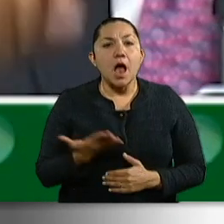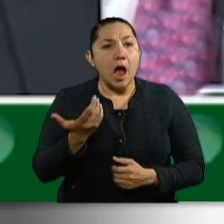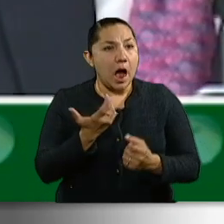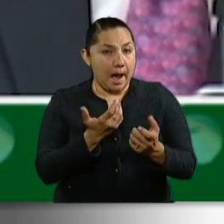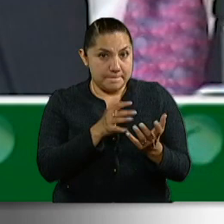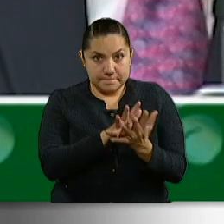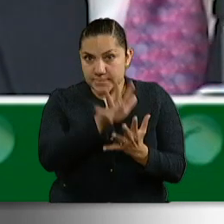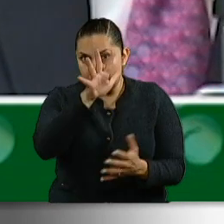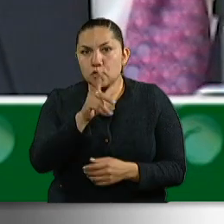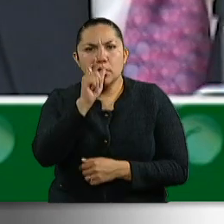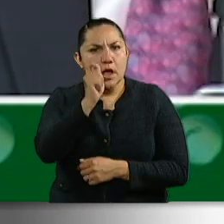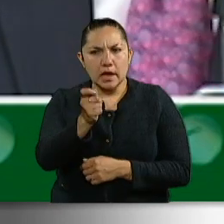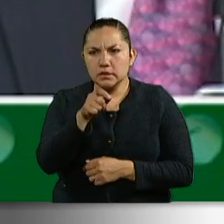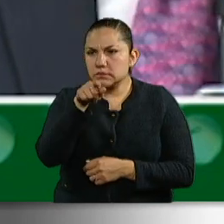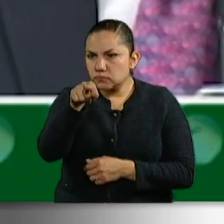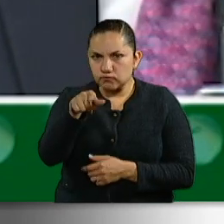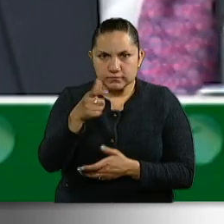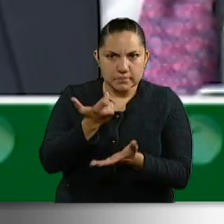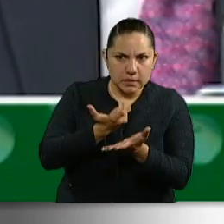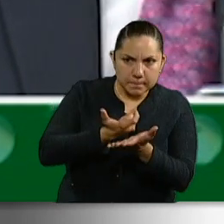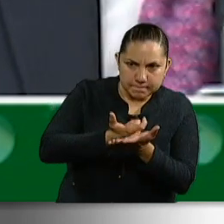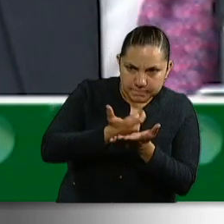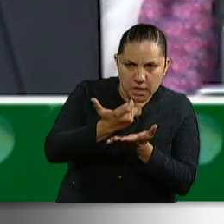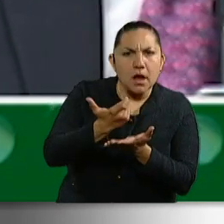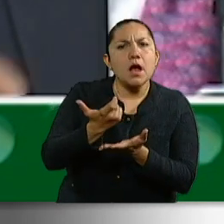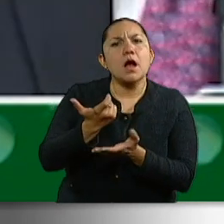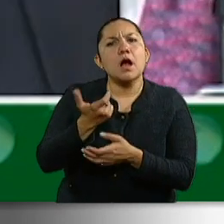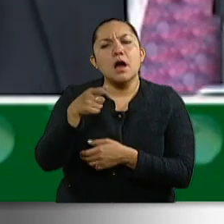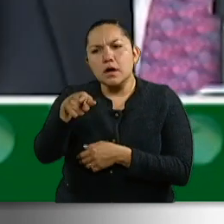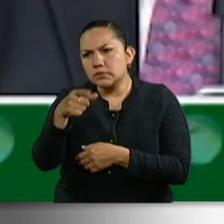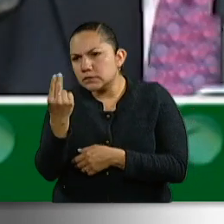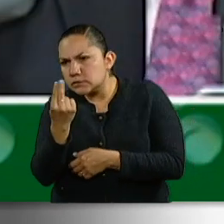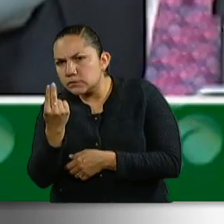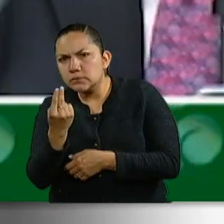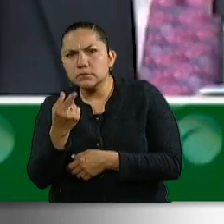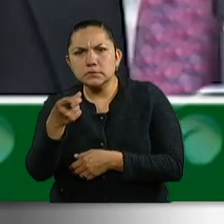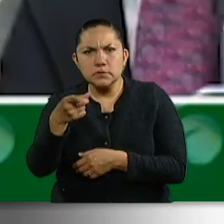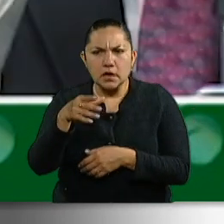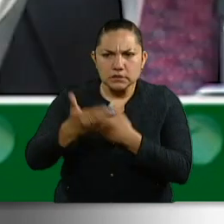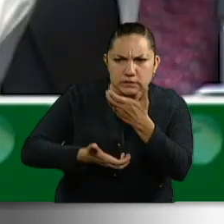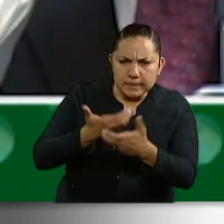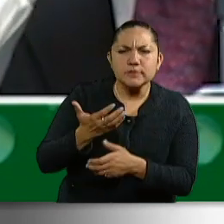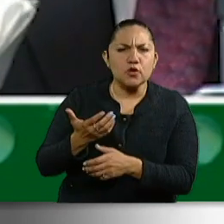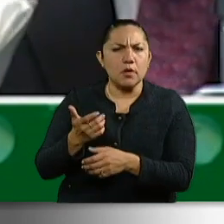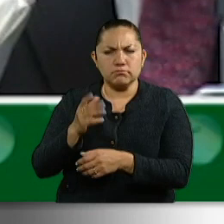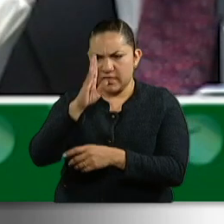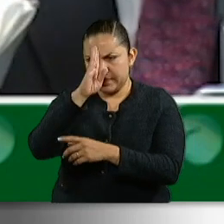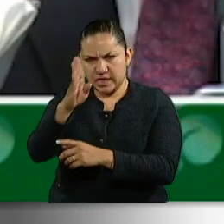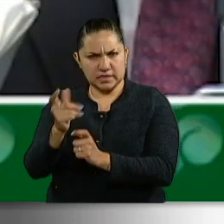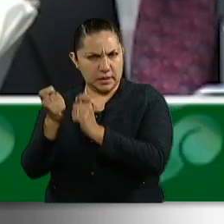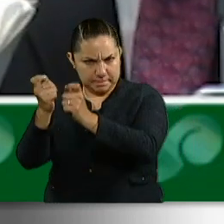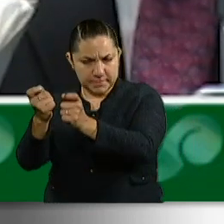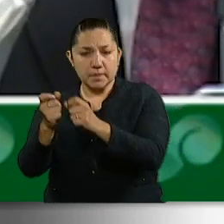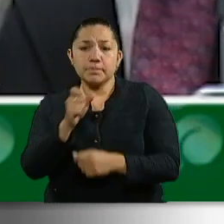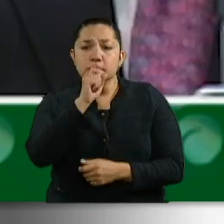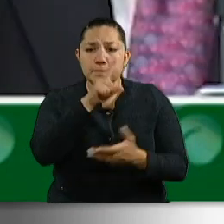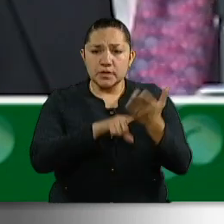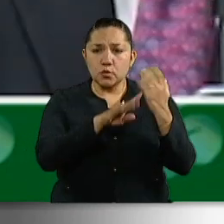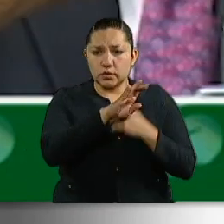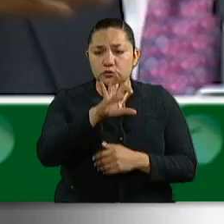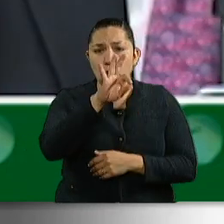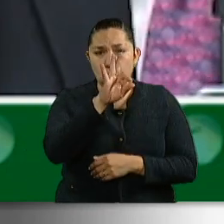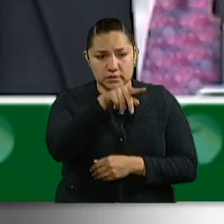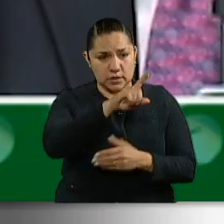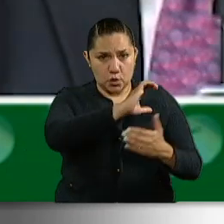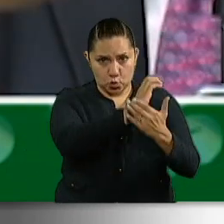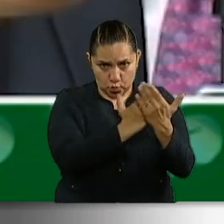pocos por invitación restringida y otros pocos por licitación pública. 4.400 contratos de obra pública, tantos